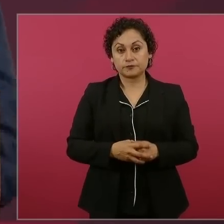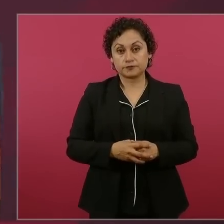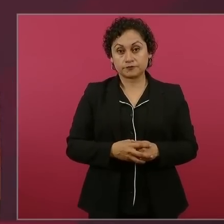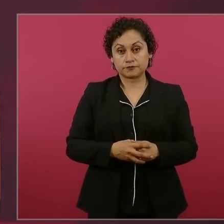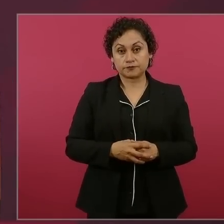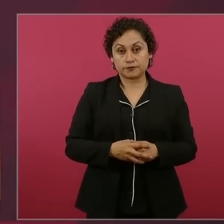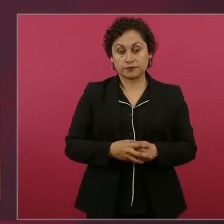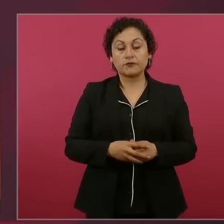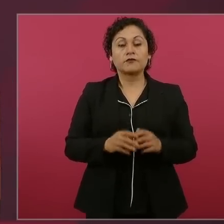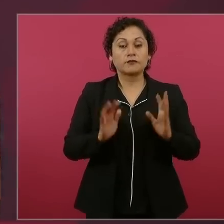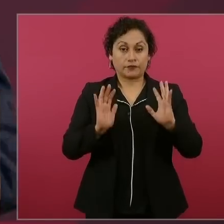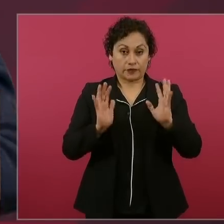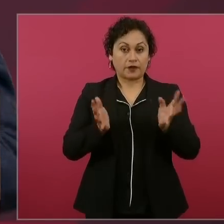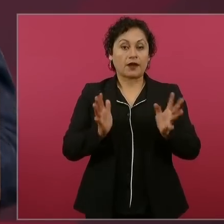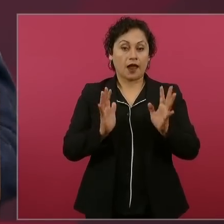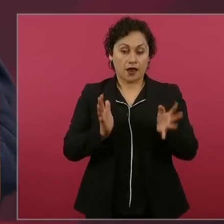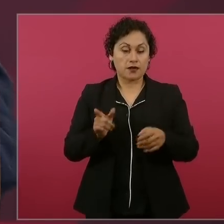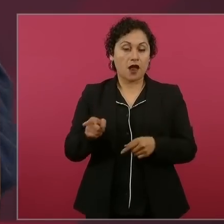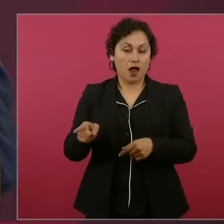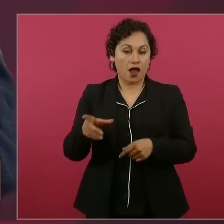se tiene ya